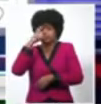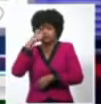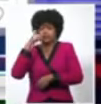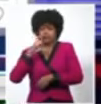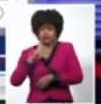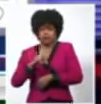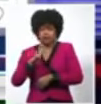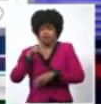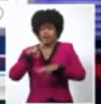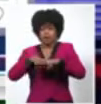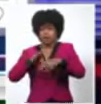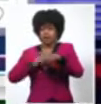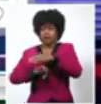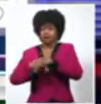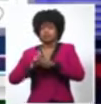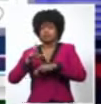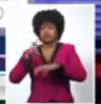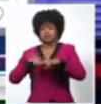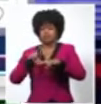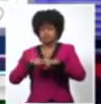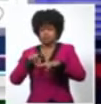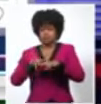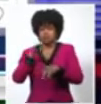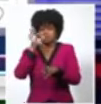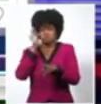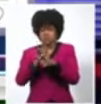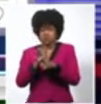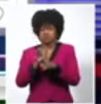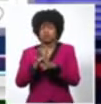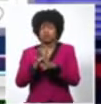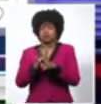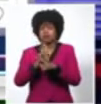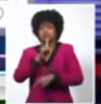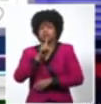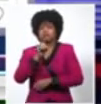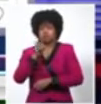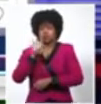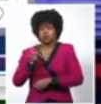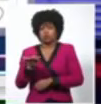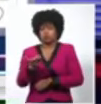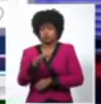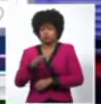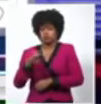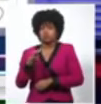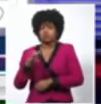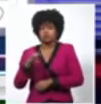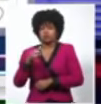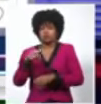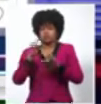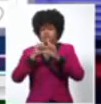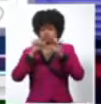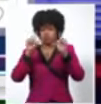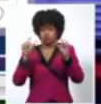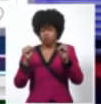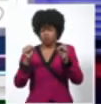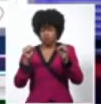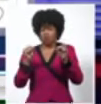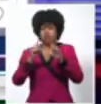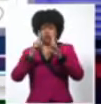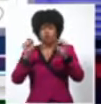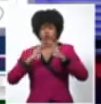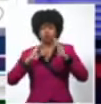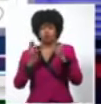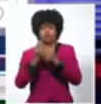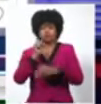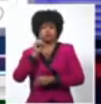Habana. A partir de ahí, un total de 104 municipios reportan casos. O sea que si Cuba tiene 168 municipios, estamos hablando